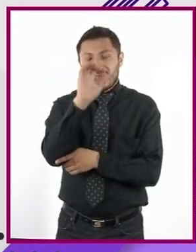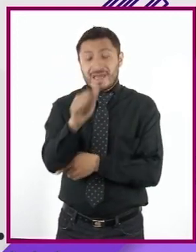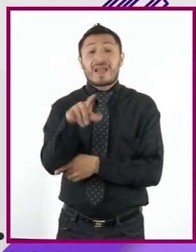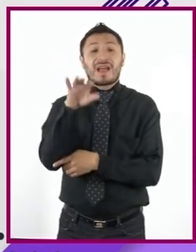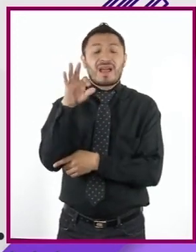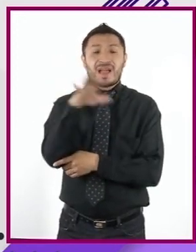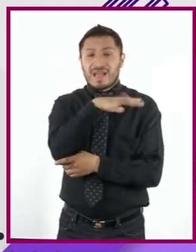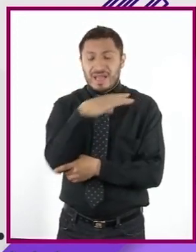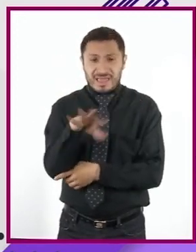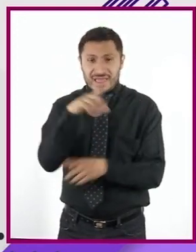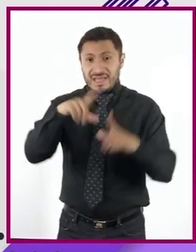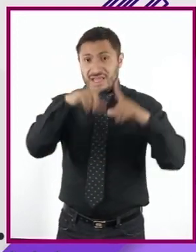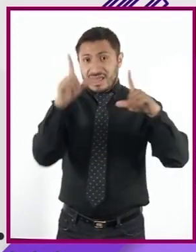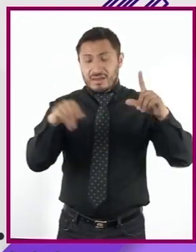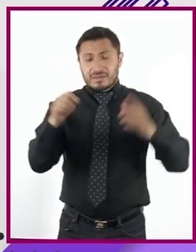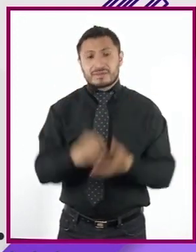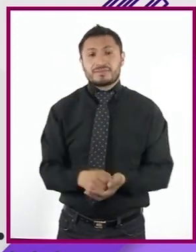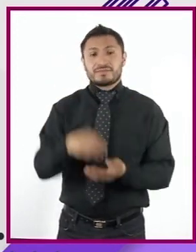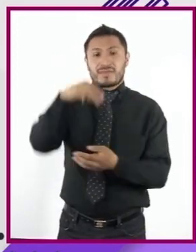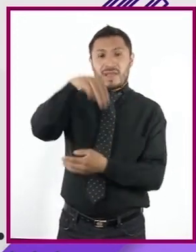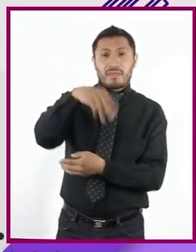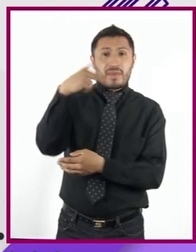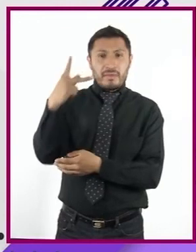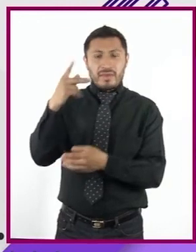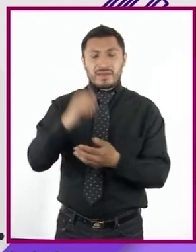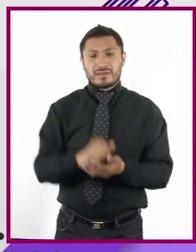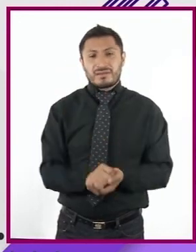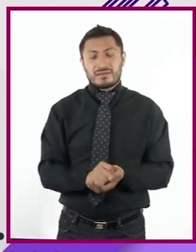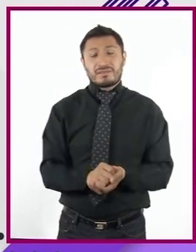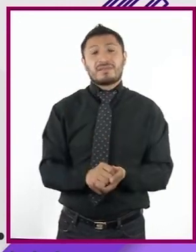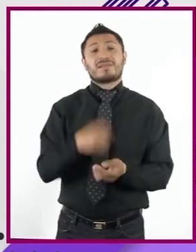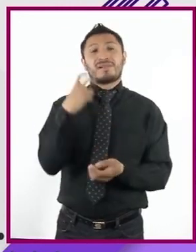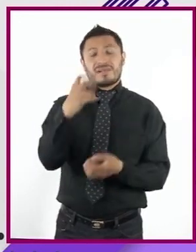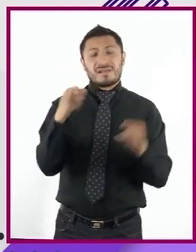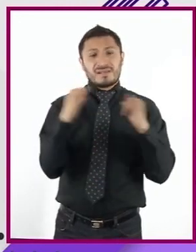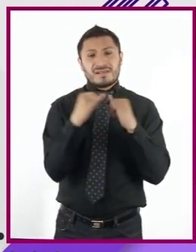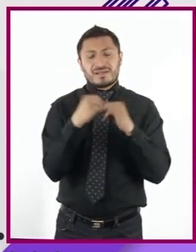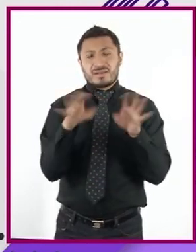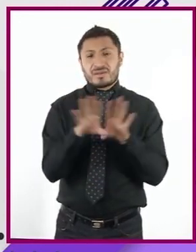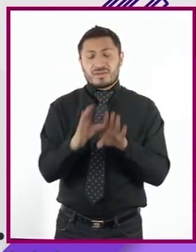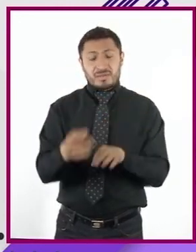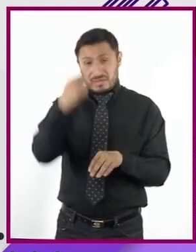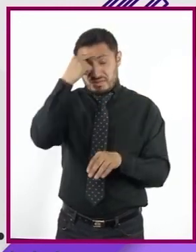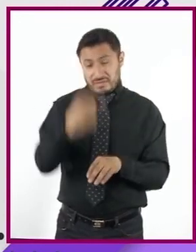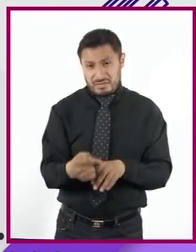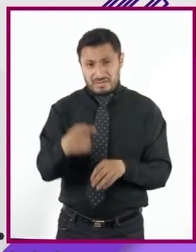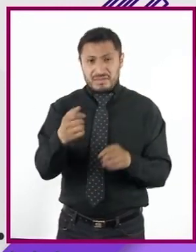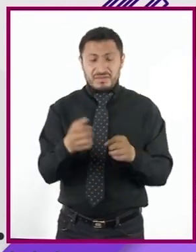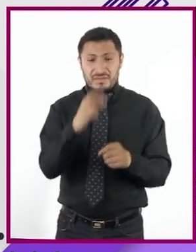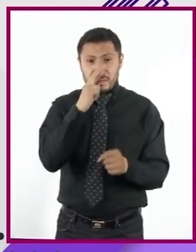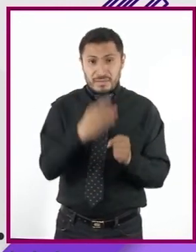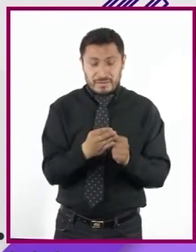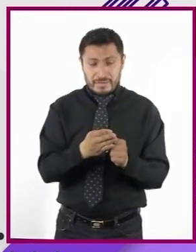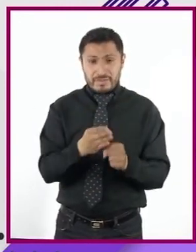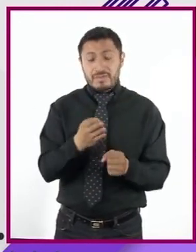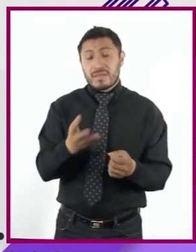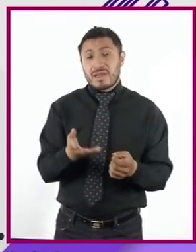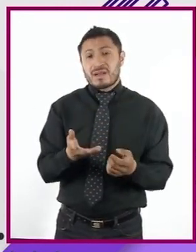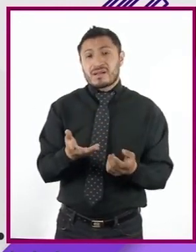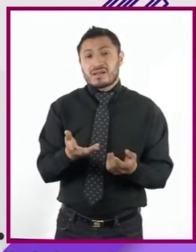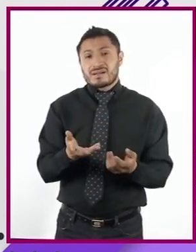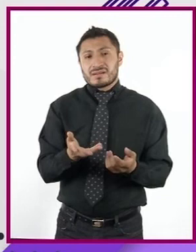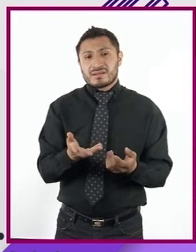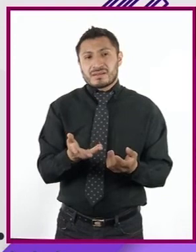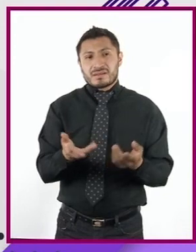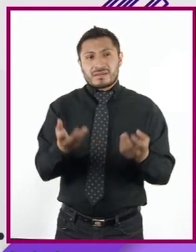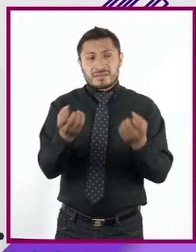la República. Ministerio Público. Es un funcionario designado por el Estado como representante